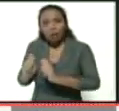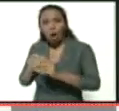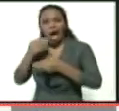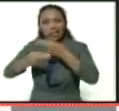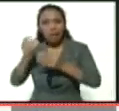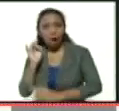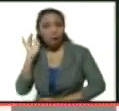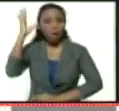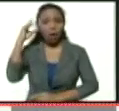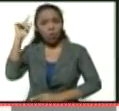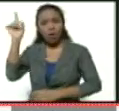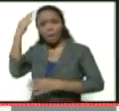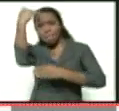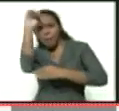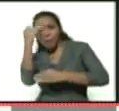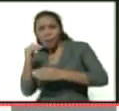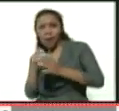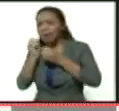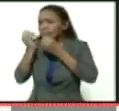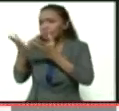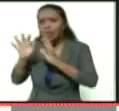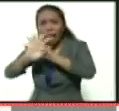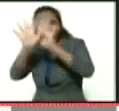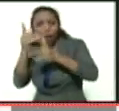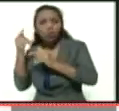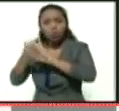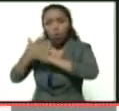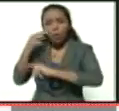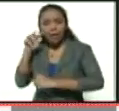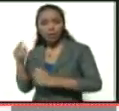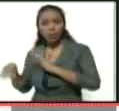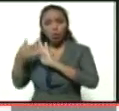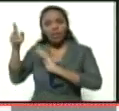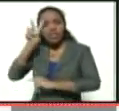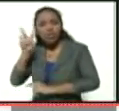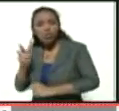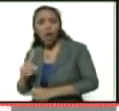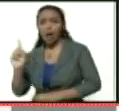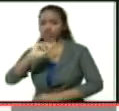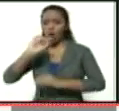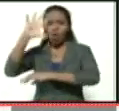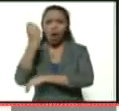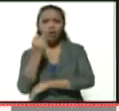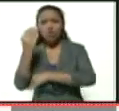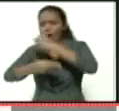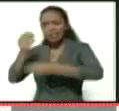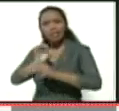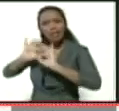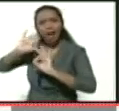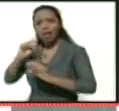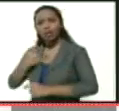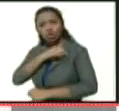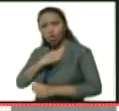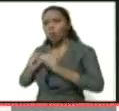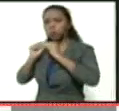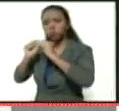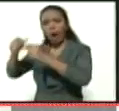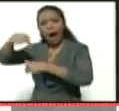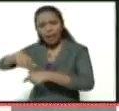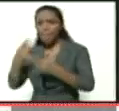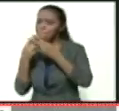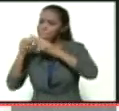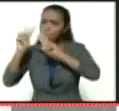creando una escalada de declaraciones y una escalada contra Venezuela. Y no lo han logrado ni lo van a lograr. Nosotros nos mantenemos aquí en